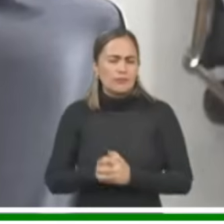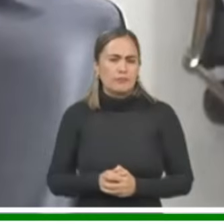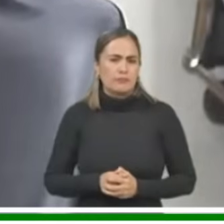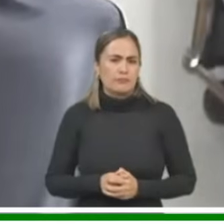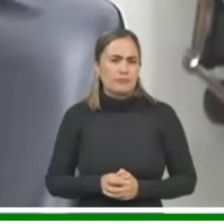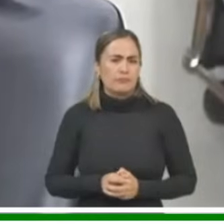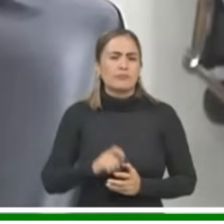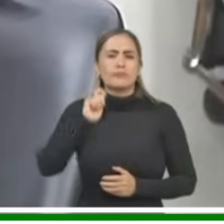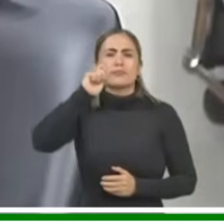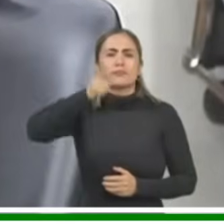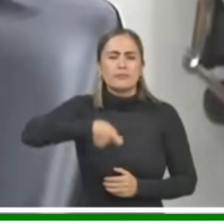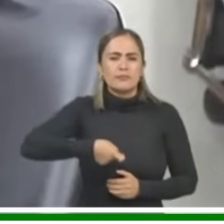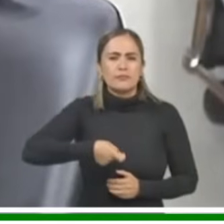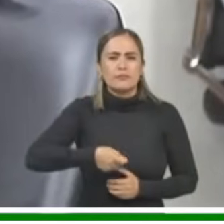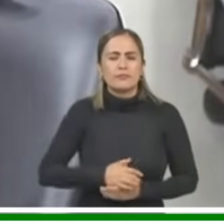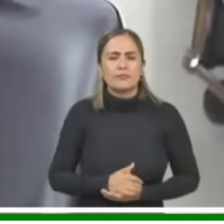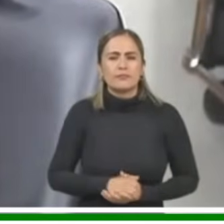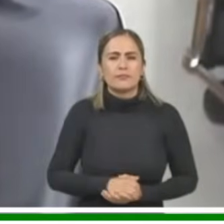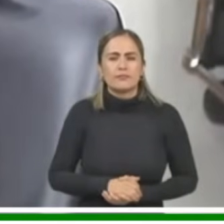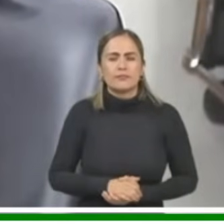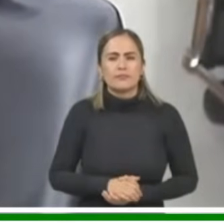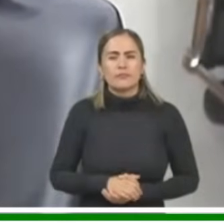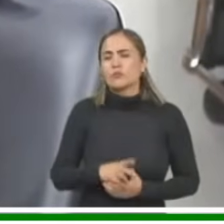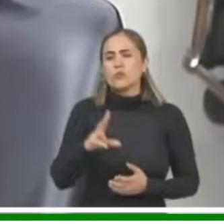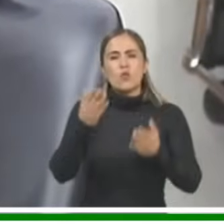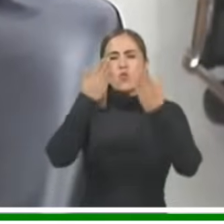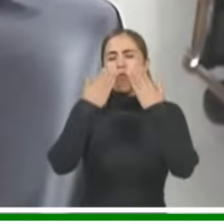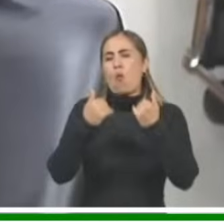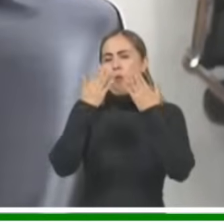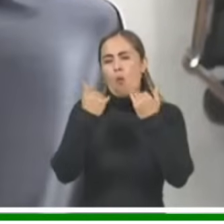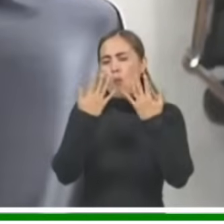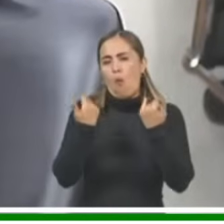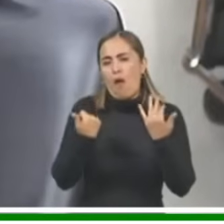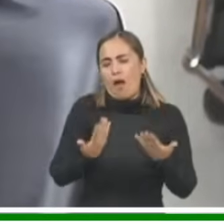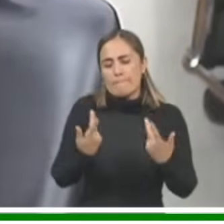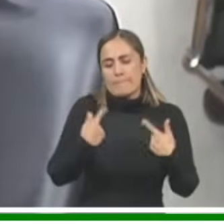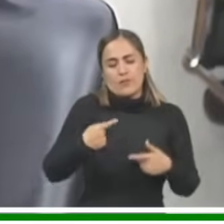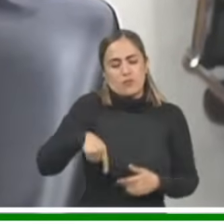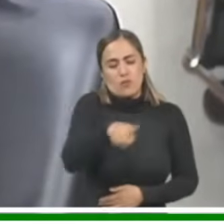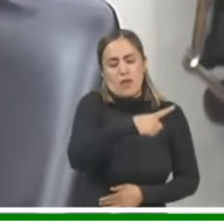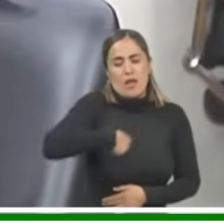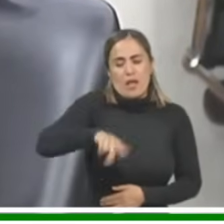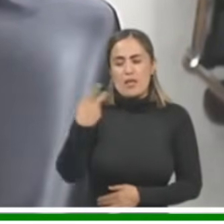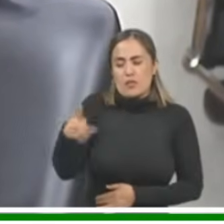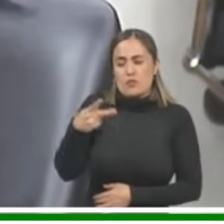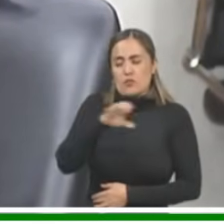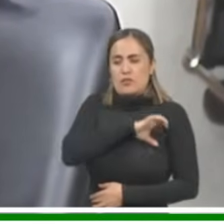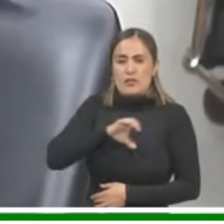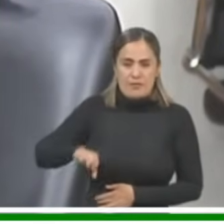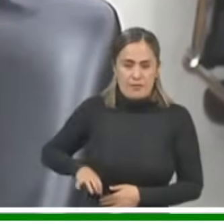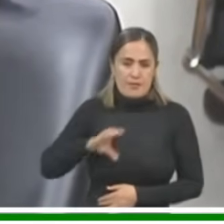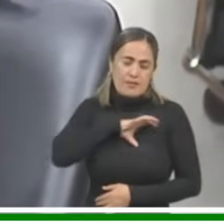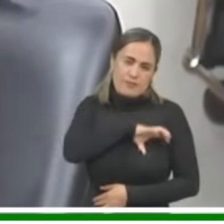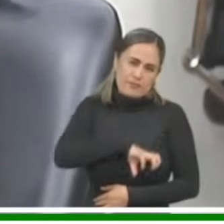encuestas es que no hay y no existe una simpatía de la ciudadanía con su candidata. Por eso es